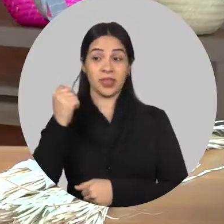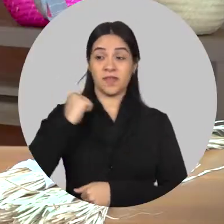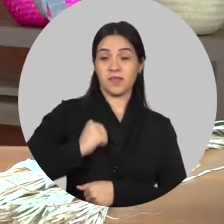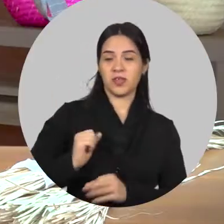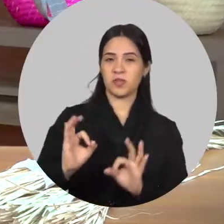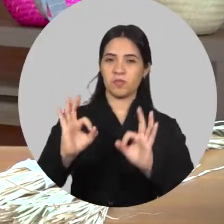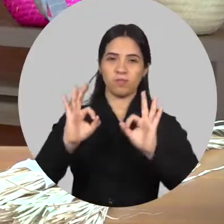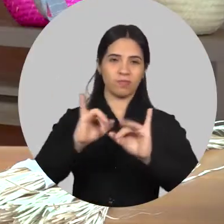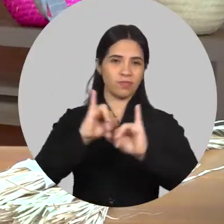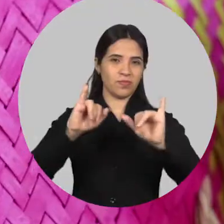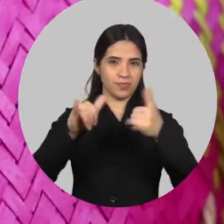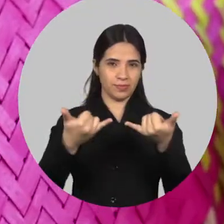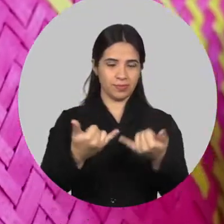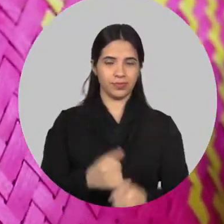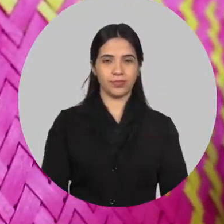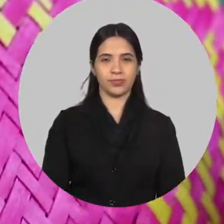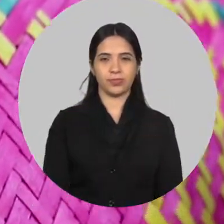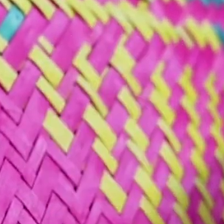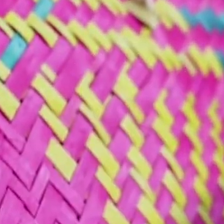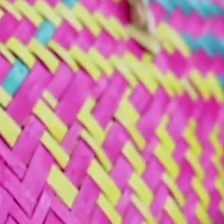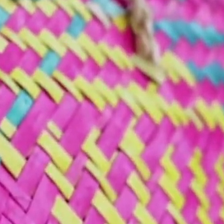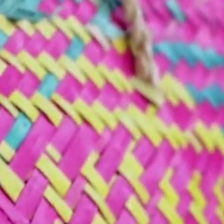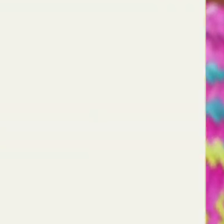un bolsoncito terminado.